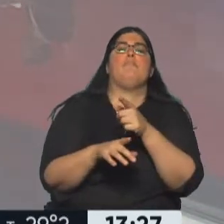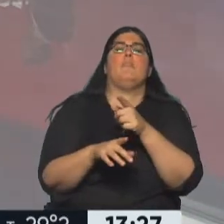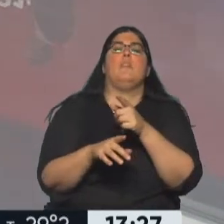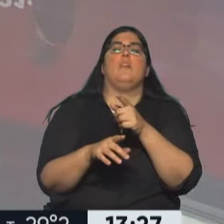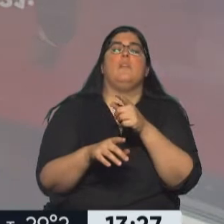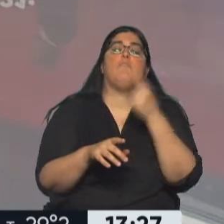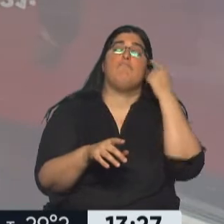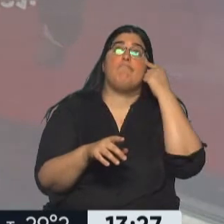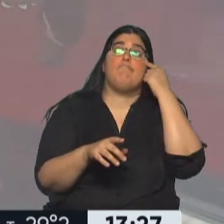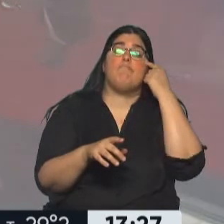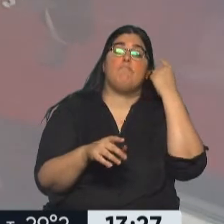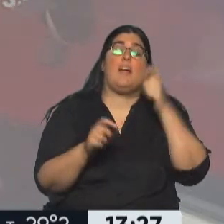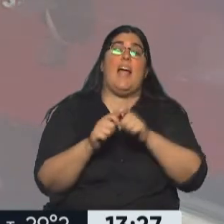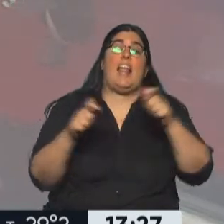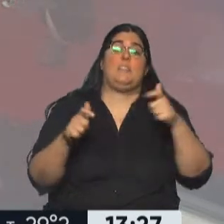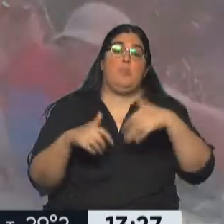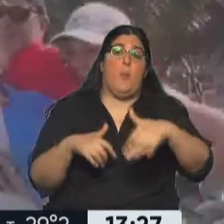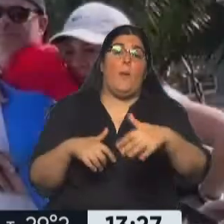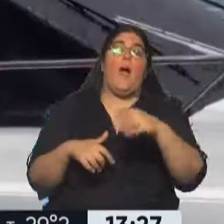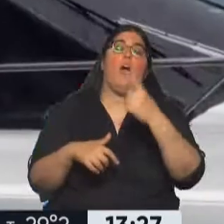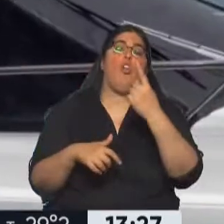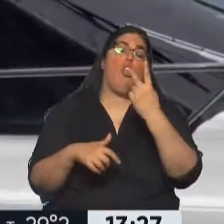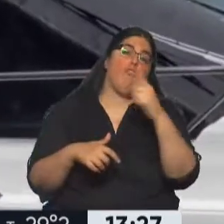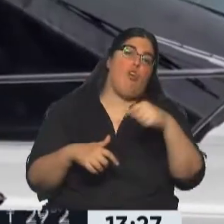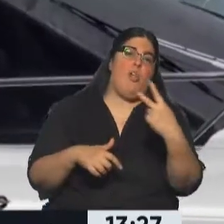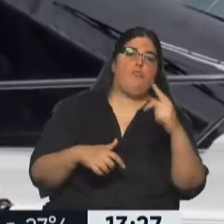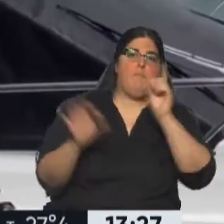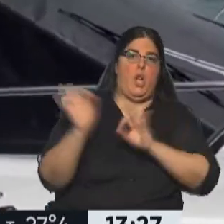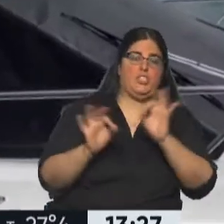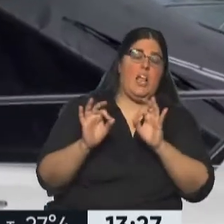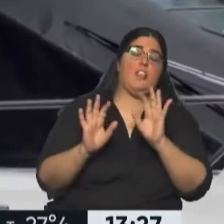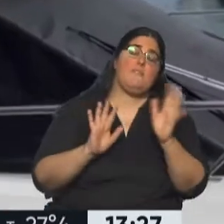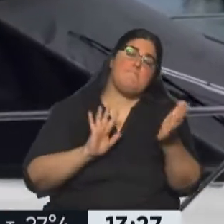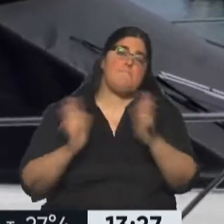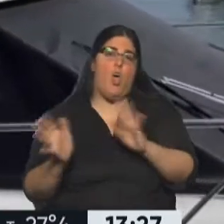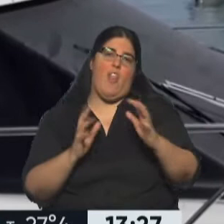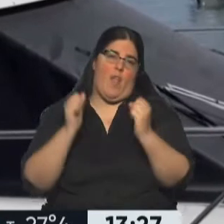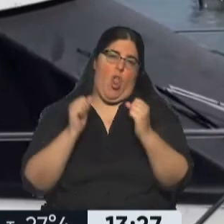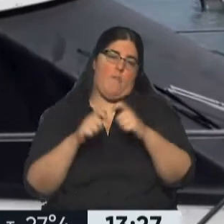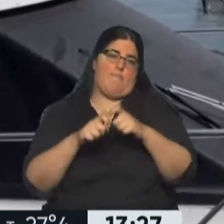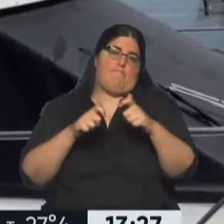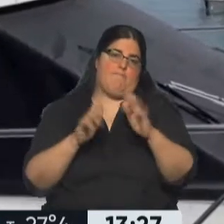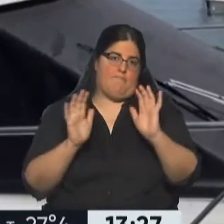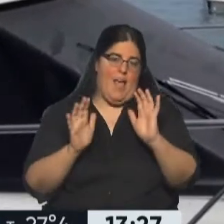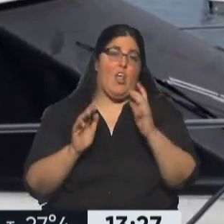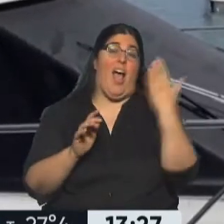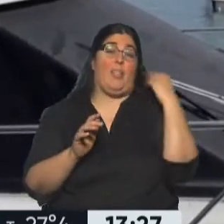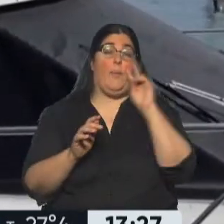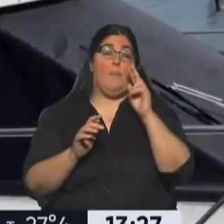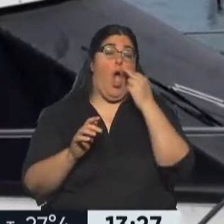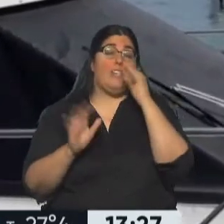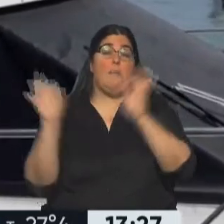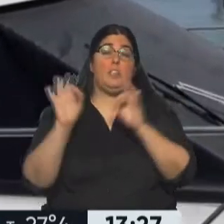2021 del 2,2%, un rebote moderado de la economía cubana, porque habíamos visto que había caído